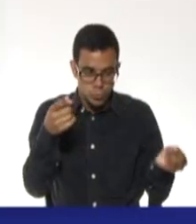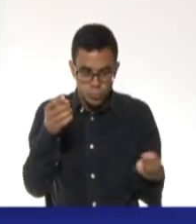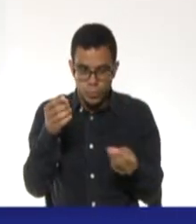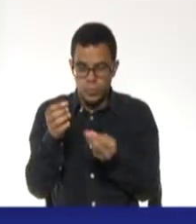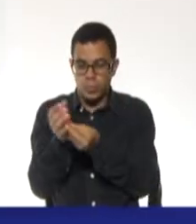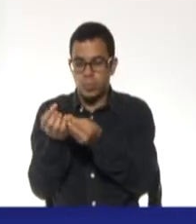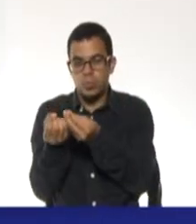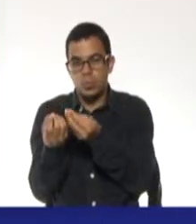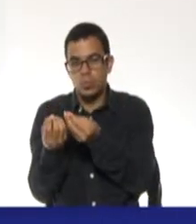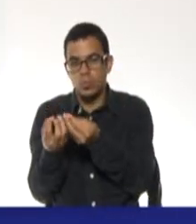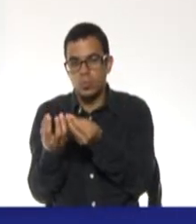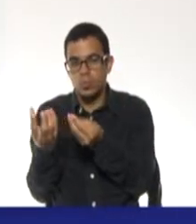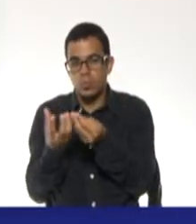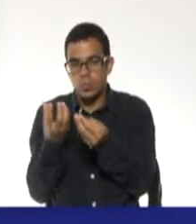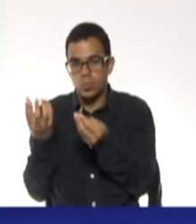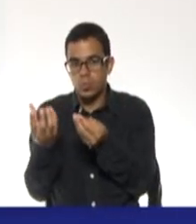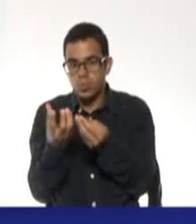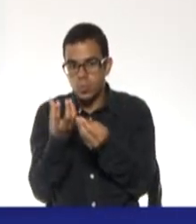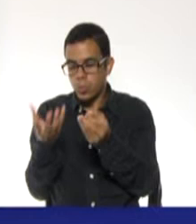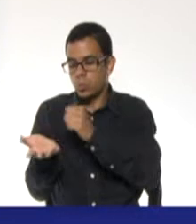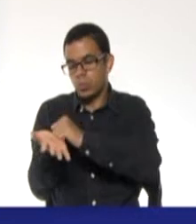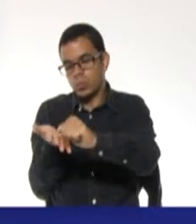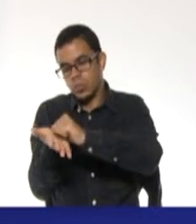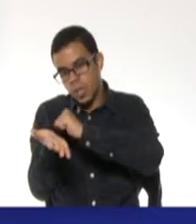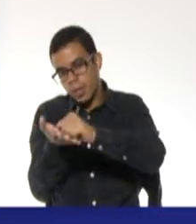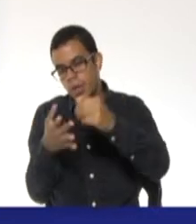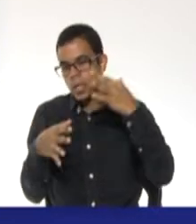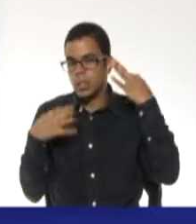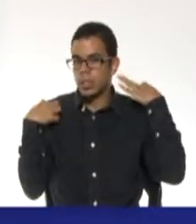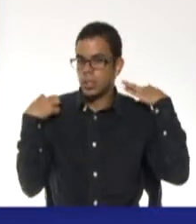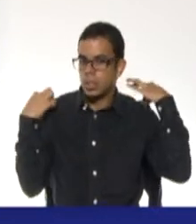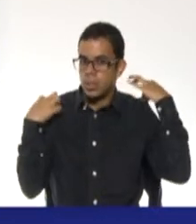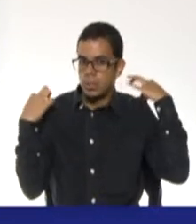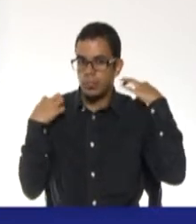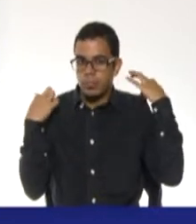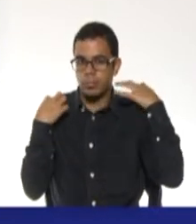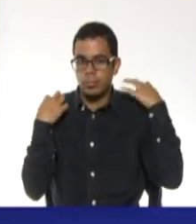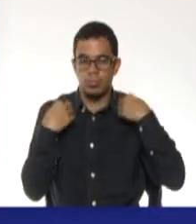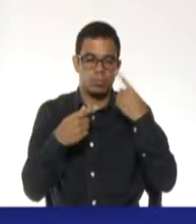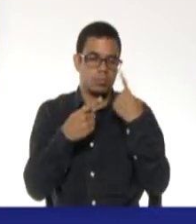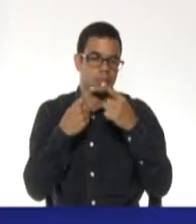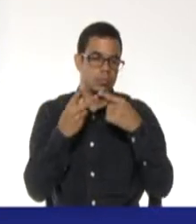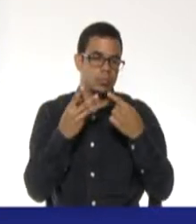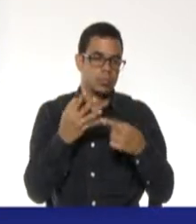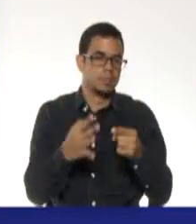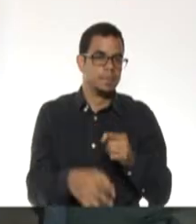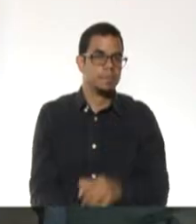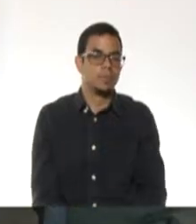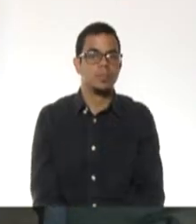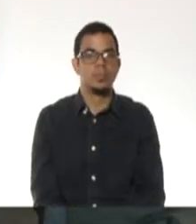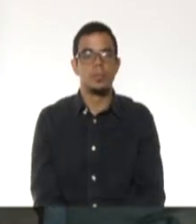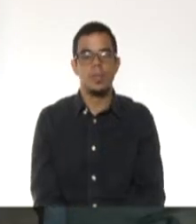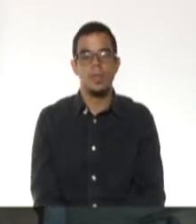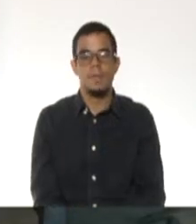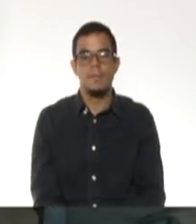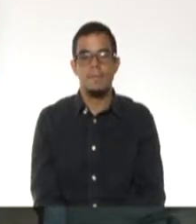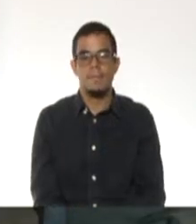plancha. Esto en primer lugar. Luego, ya entrando, hay un elemento que